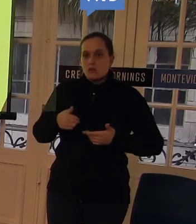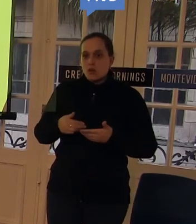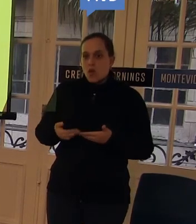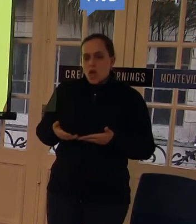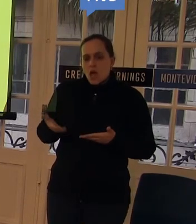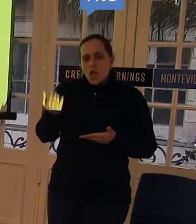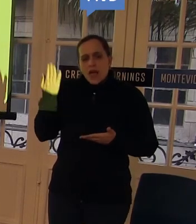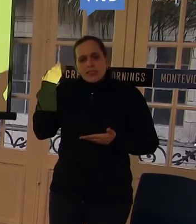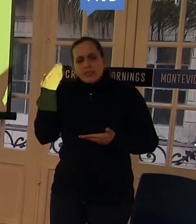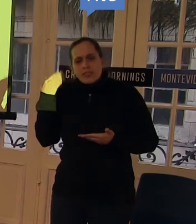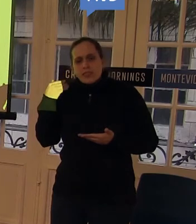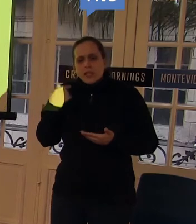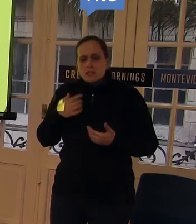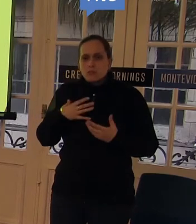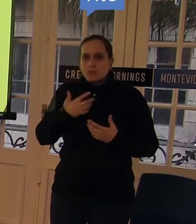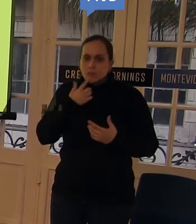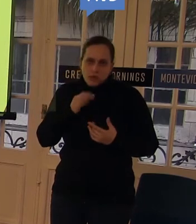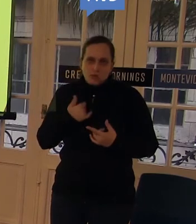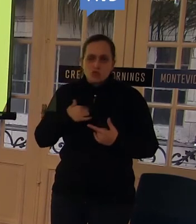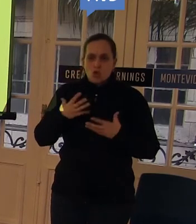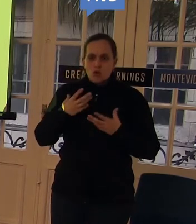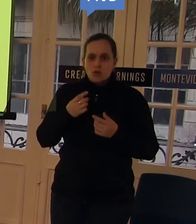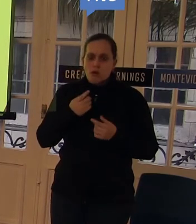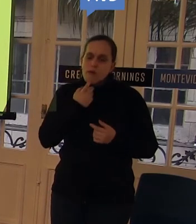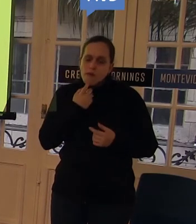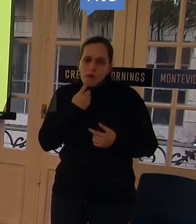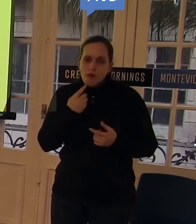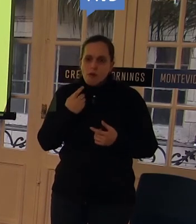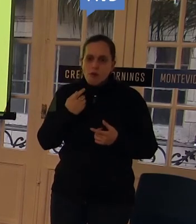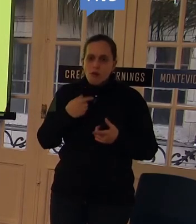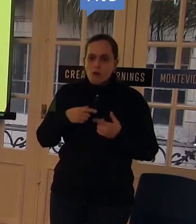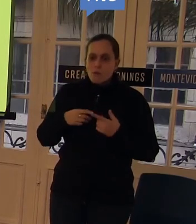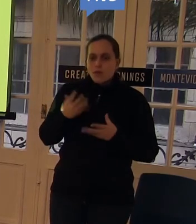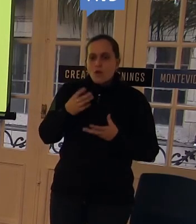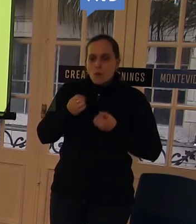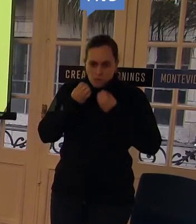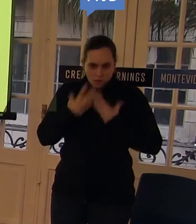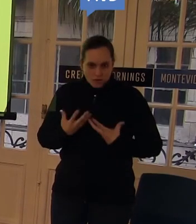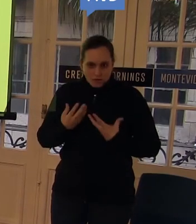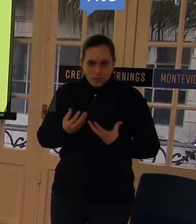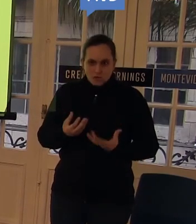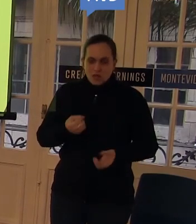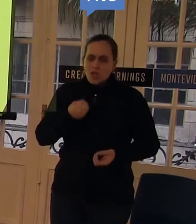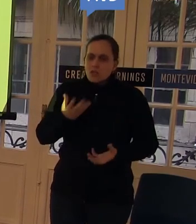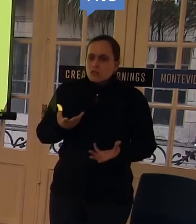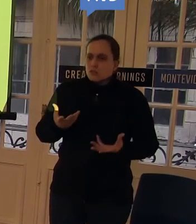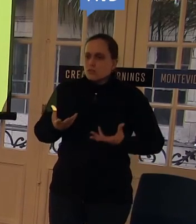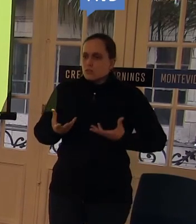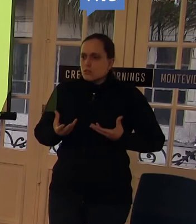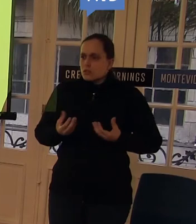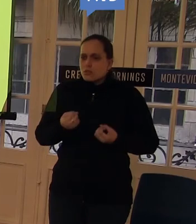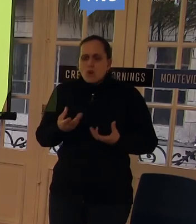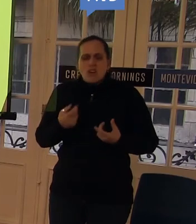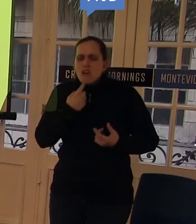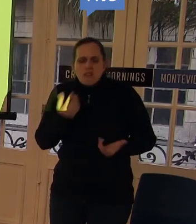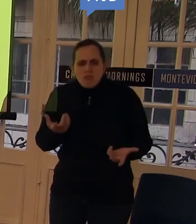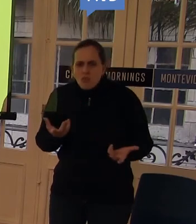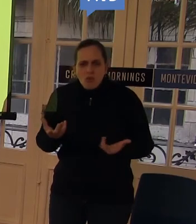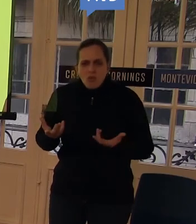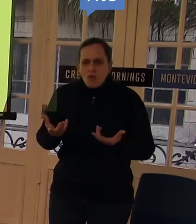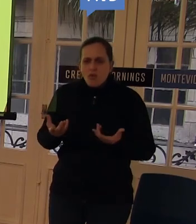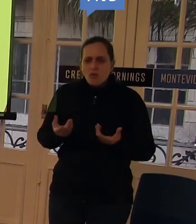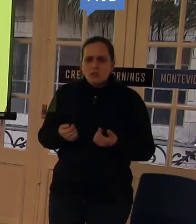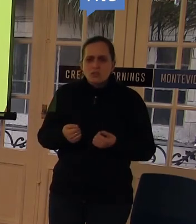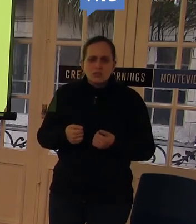de... Yo quiero que sea rojo, ¿a quién no le pasó? Y vos decís, ¿pero por qué rojo si sos